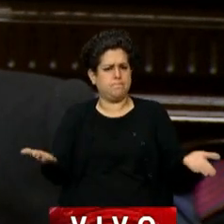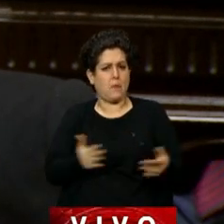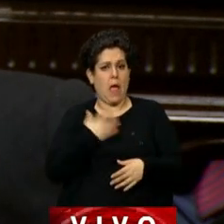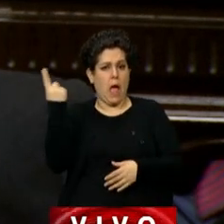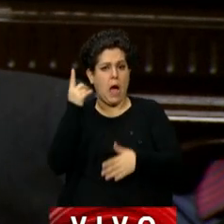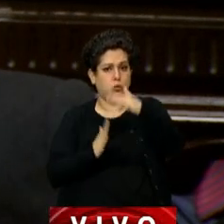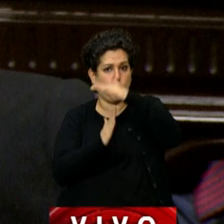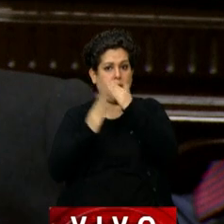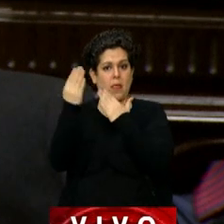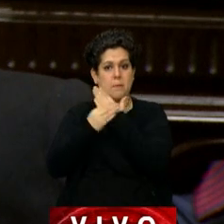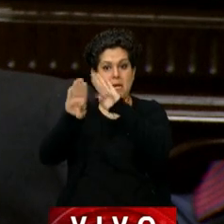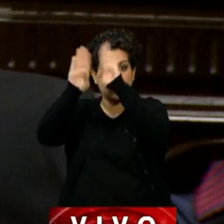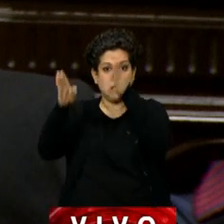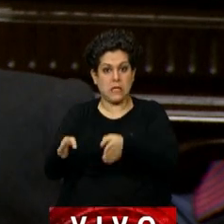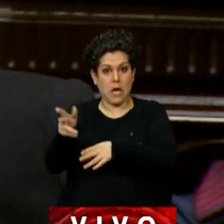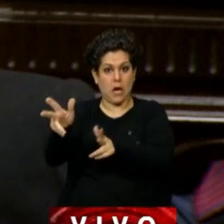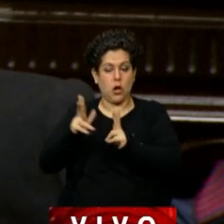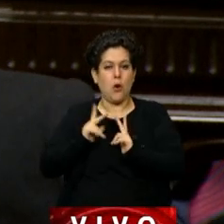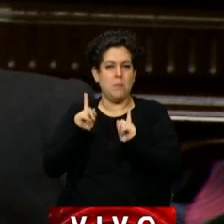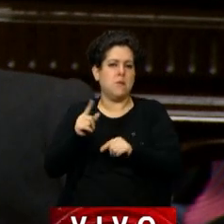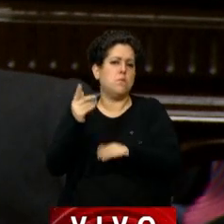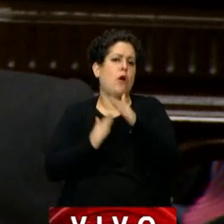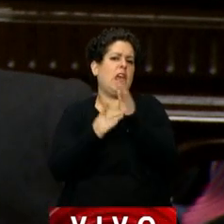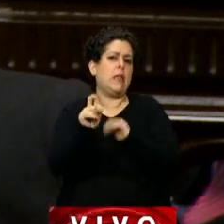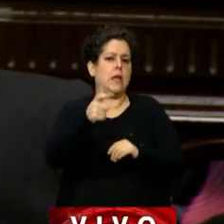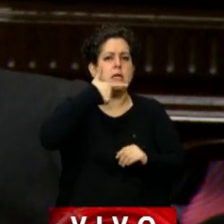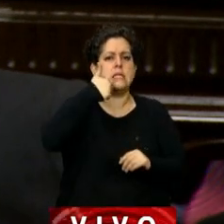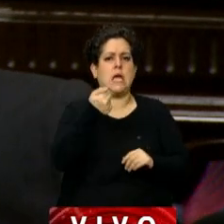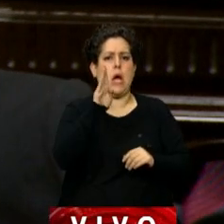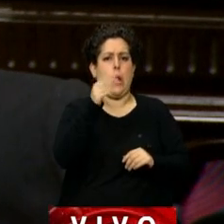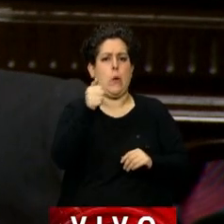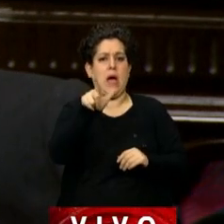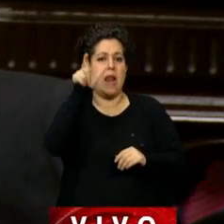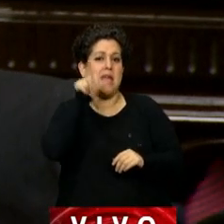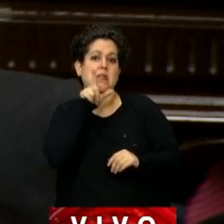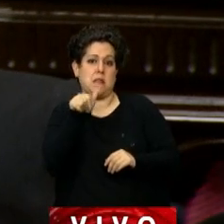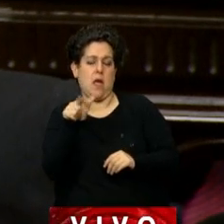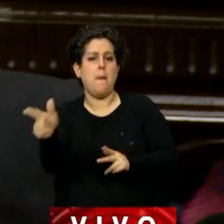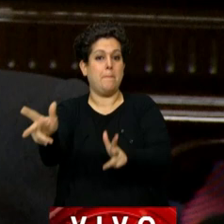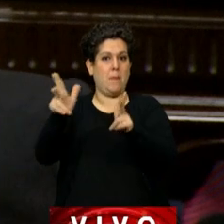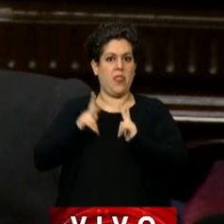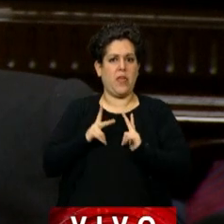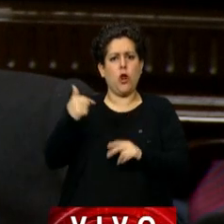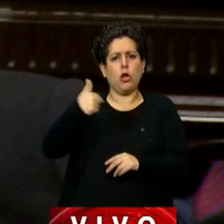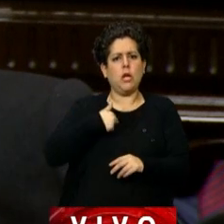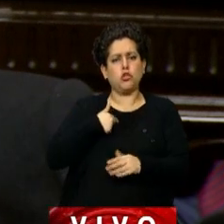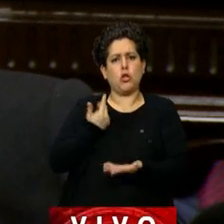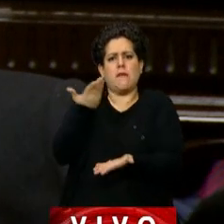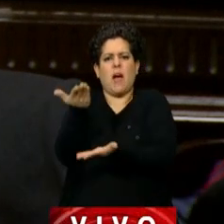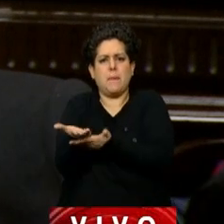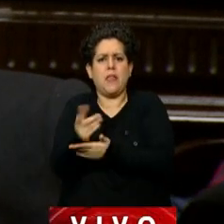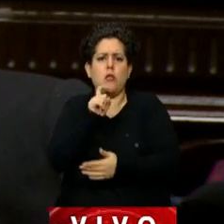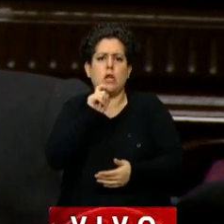del ministerio que dirige Zavaleta me contestaron que yo estaba pidiendo que